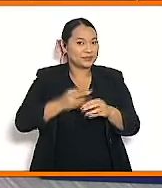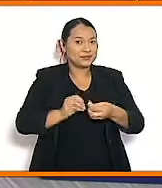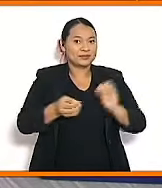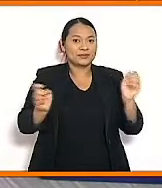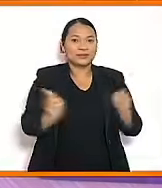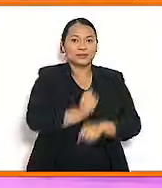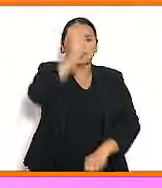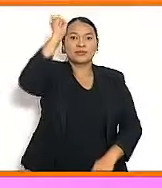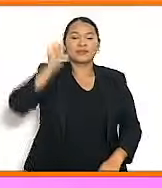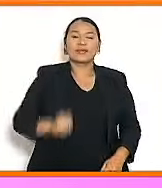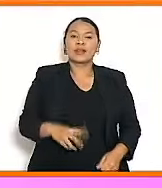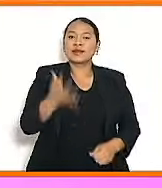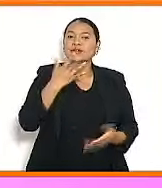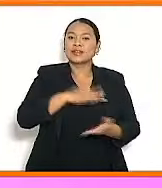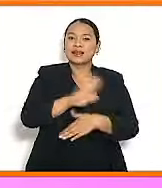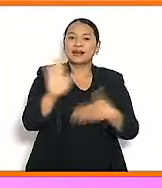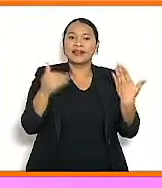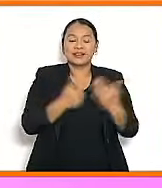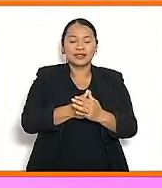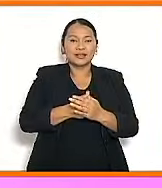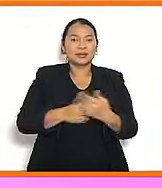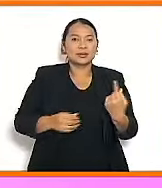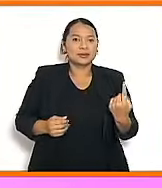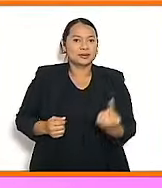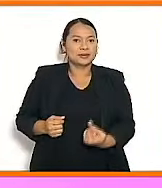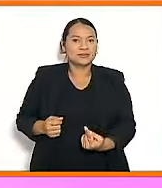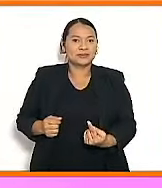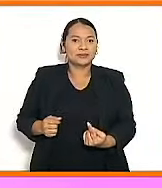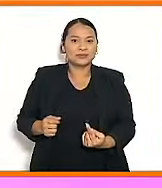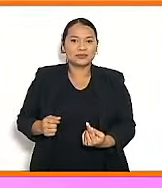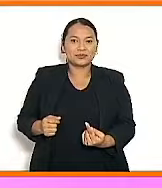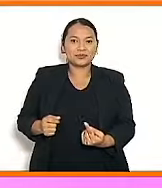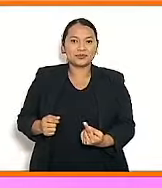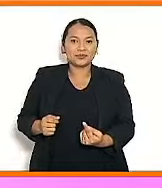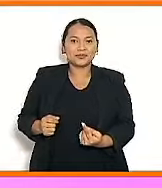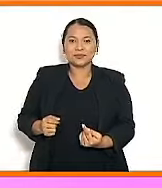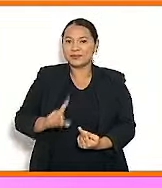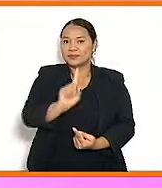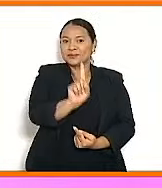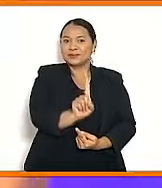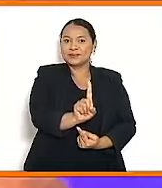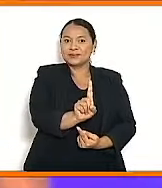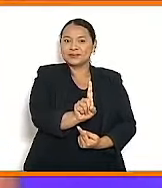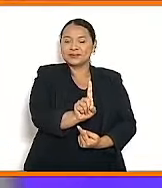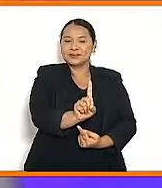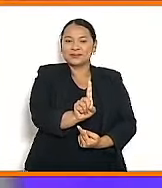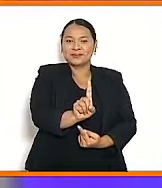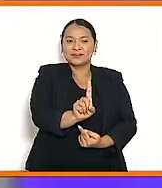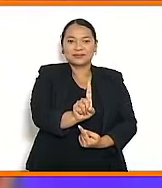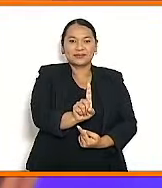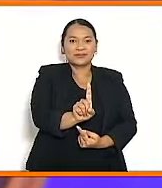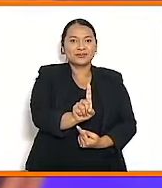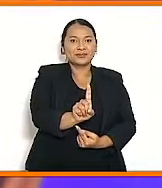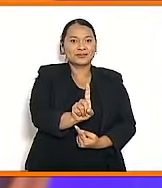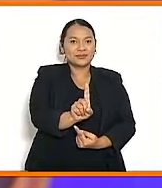primer dígito. Te deseo mucha suerte porque este es el 1, segundo